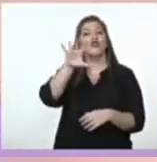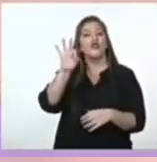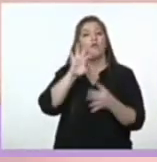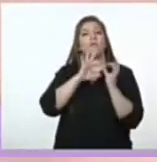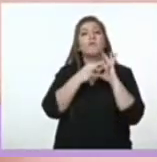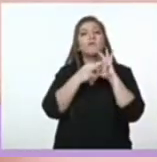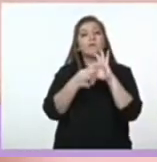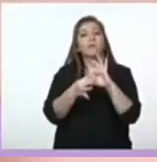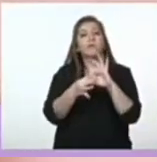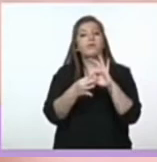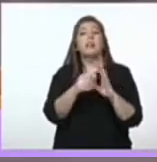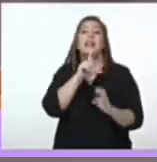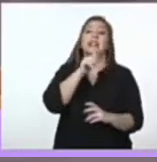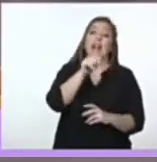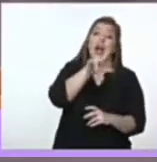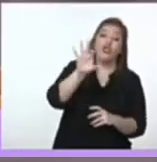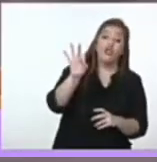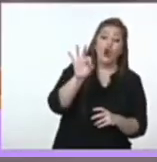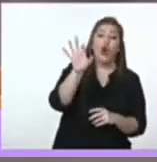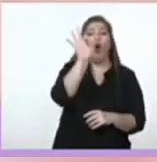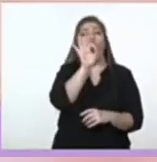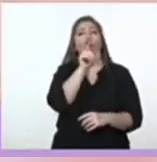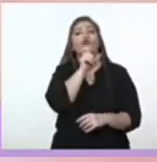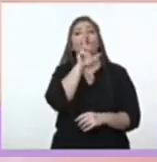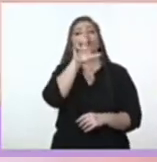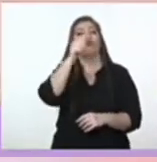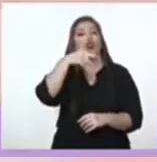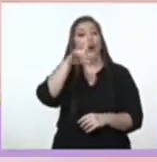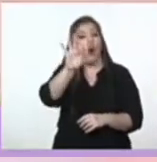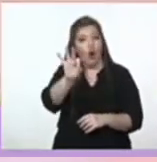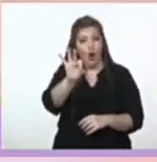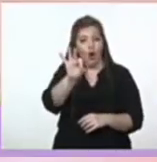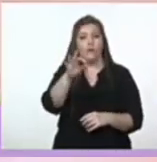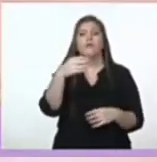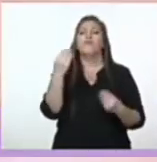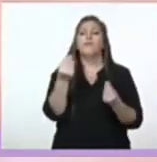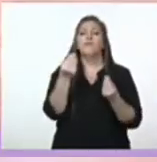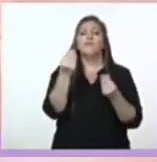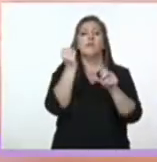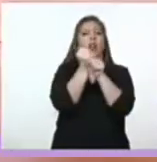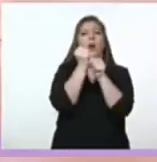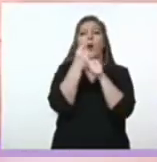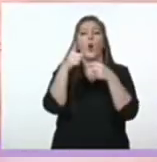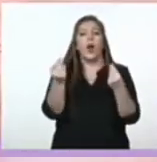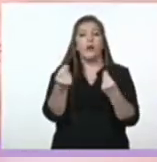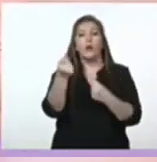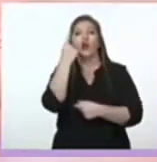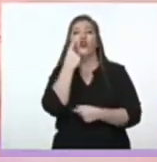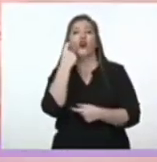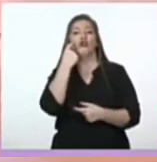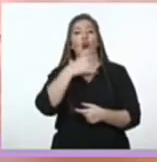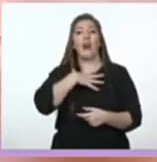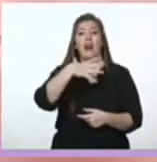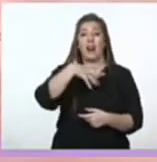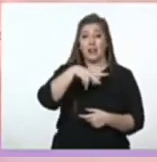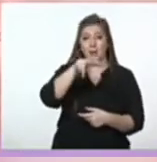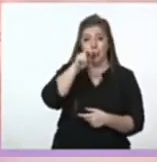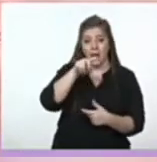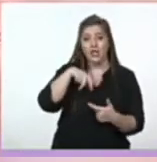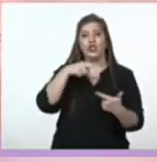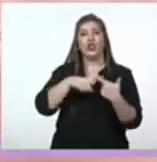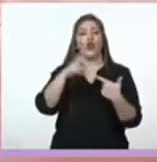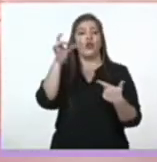relacionado, tallo o tronco encefálico, Ajá. ¿sí? Bien. Va a estar relacionado con el control de la respiración, de la